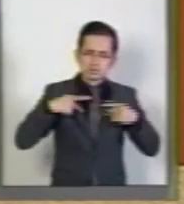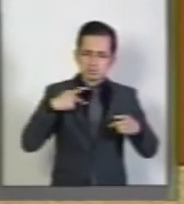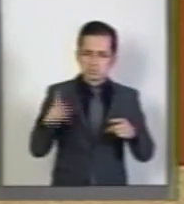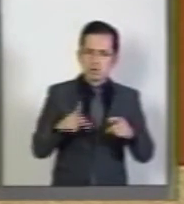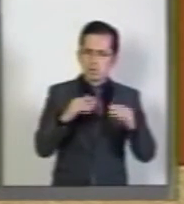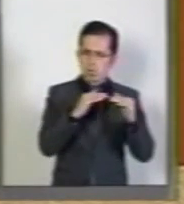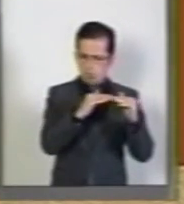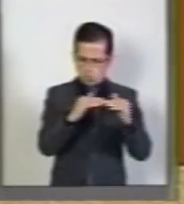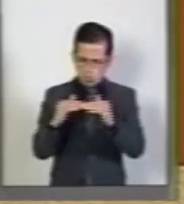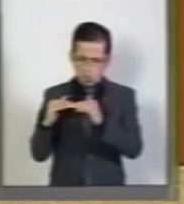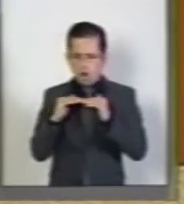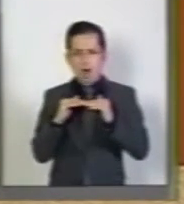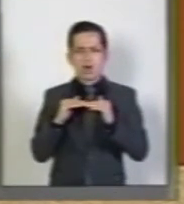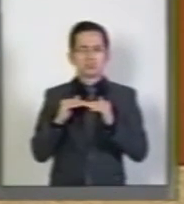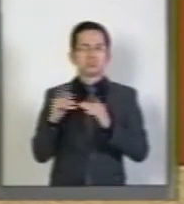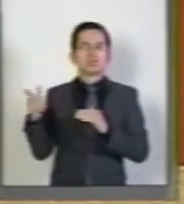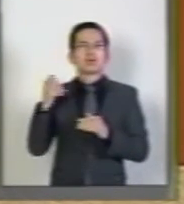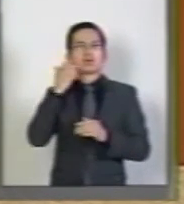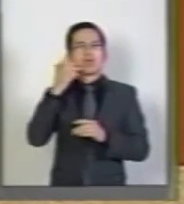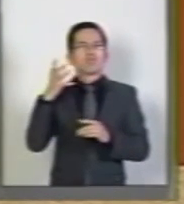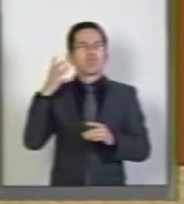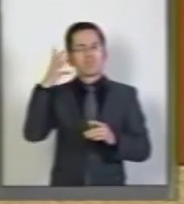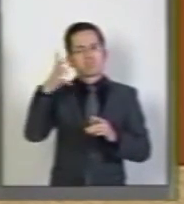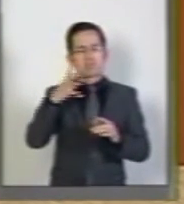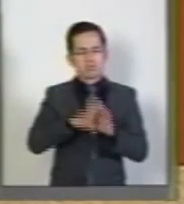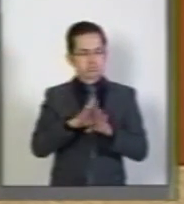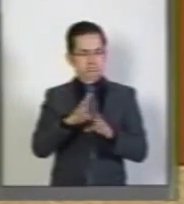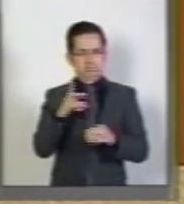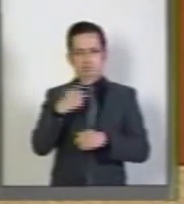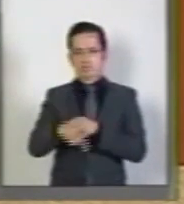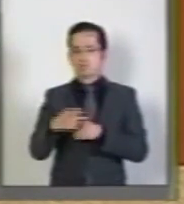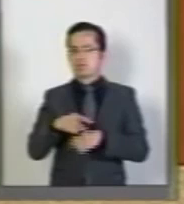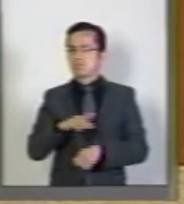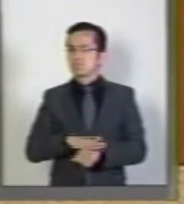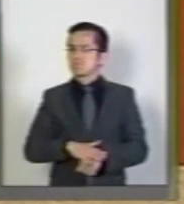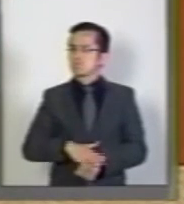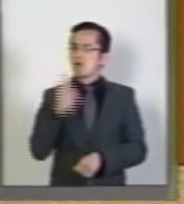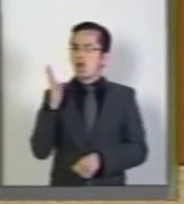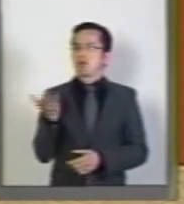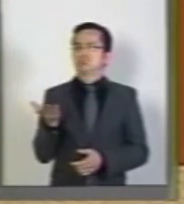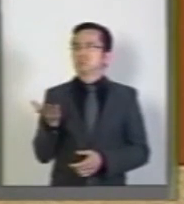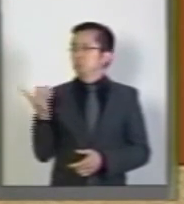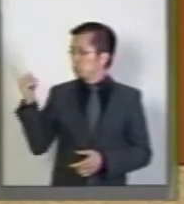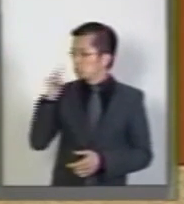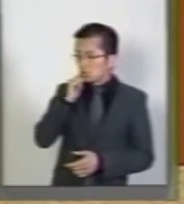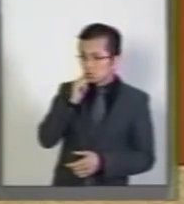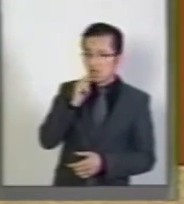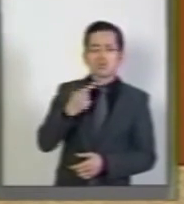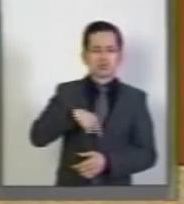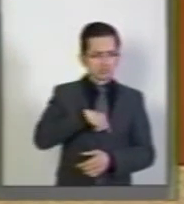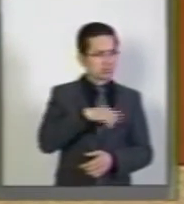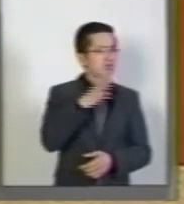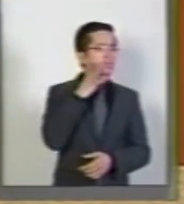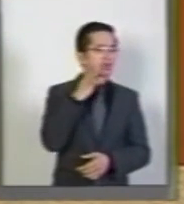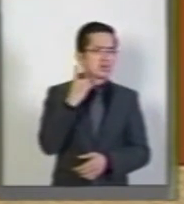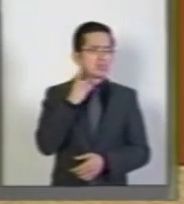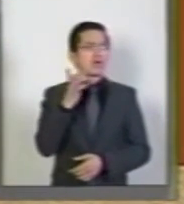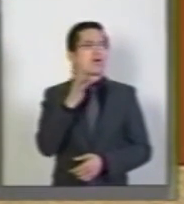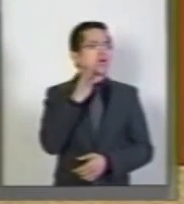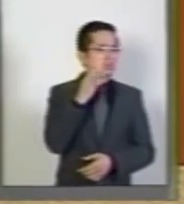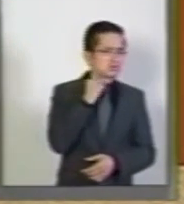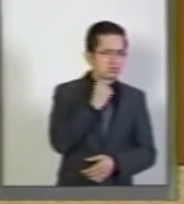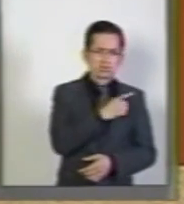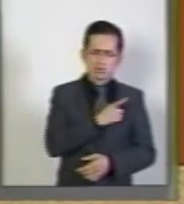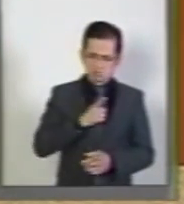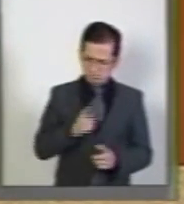encrucijada muy peligrosa, el Poder Legislativo debe asumir su obligación histórica de responder a la sociedad